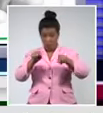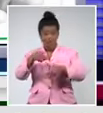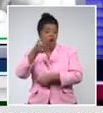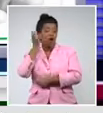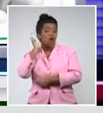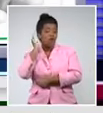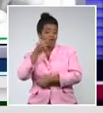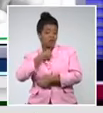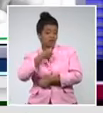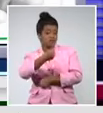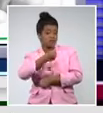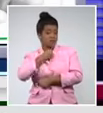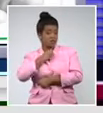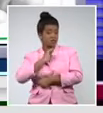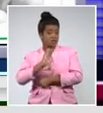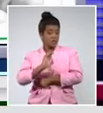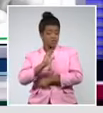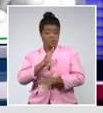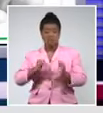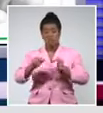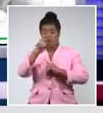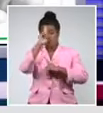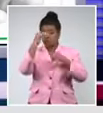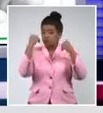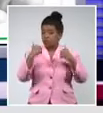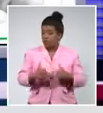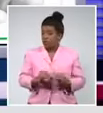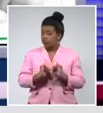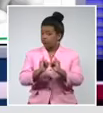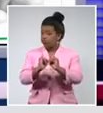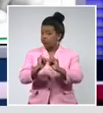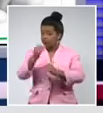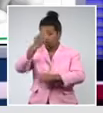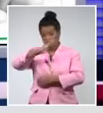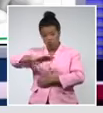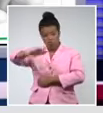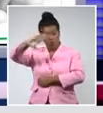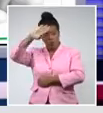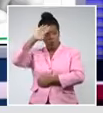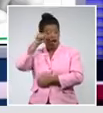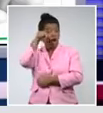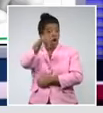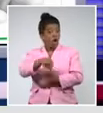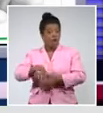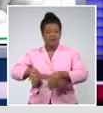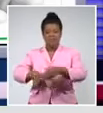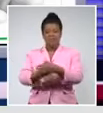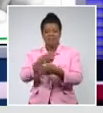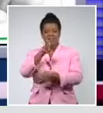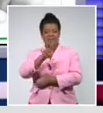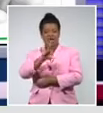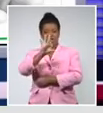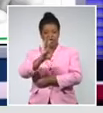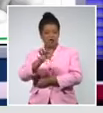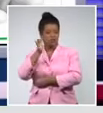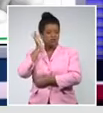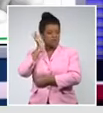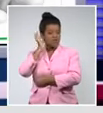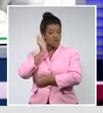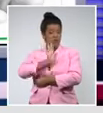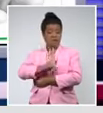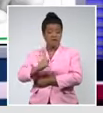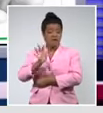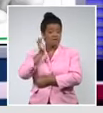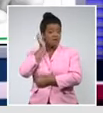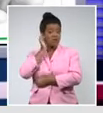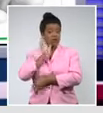prensa que ofrece el Ministerio de Salud Pública de Cuba. Hoy, 28 de febrero, cerrando el